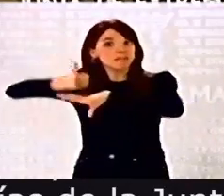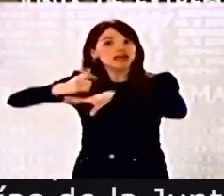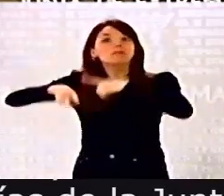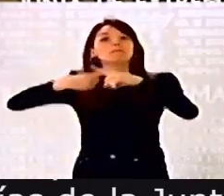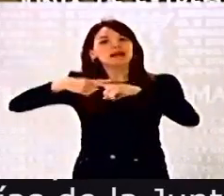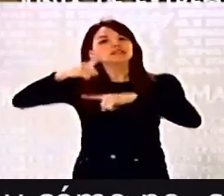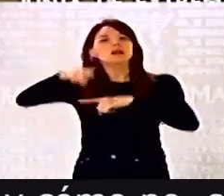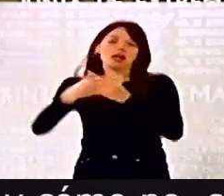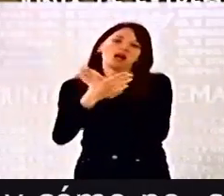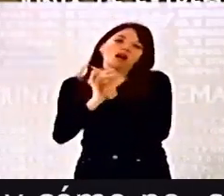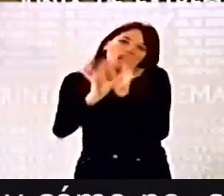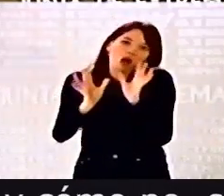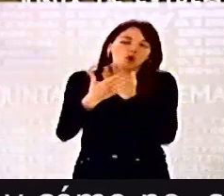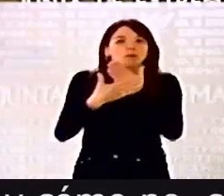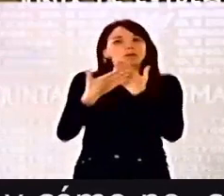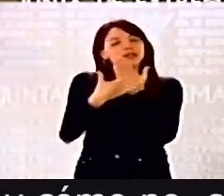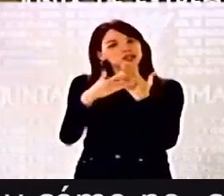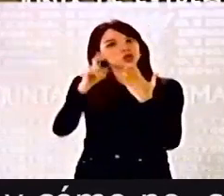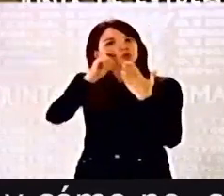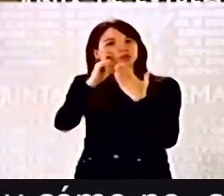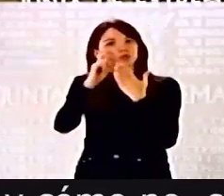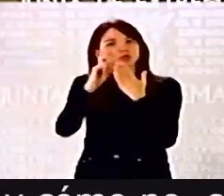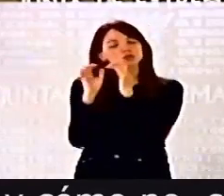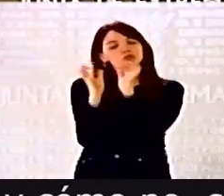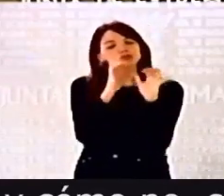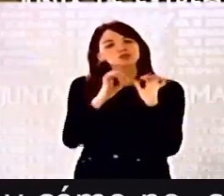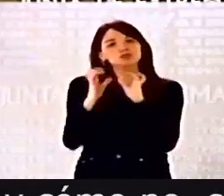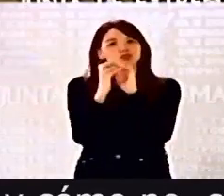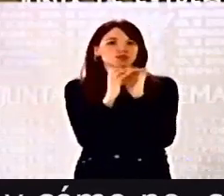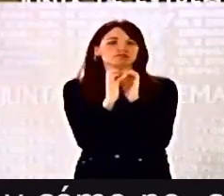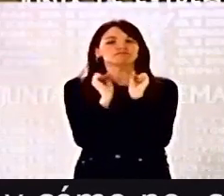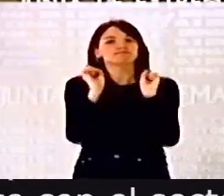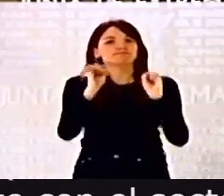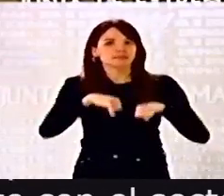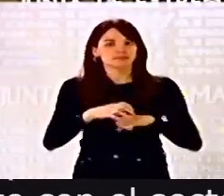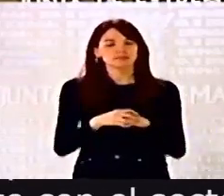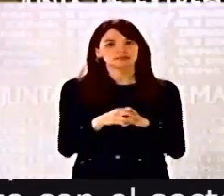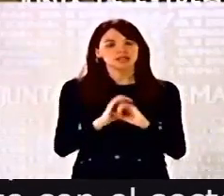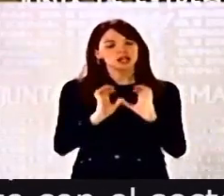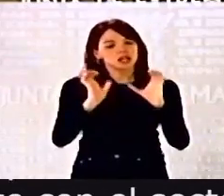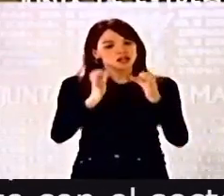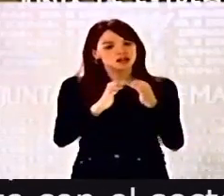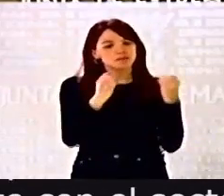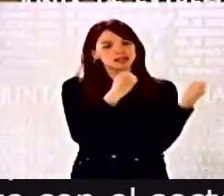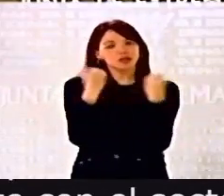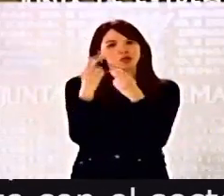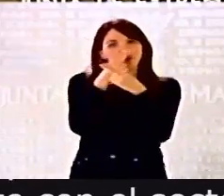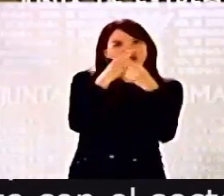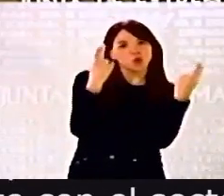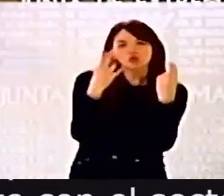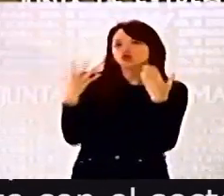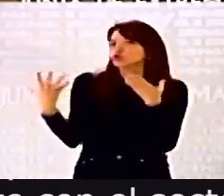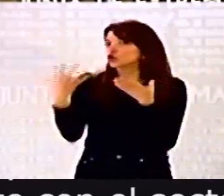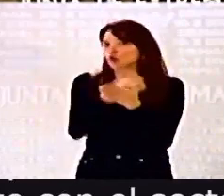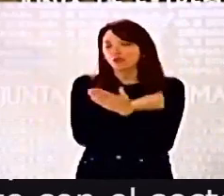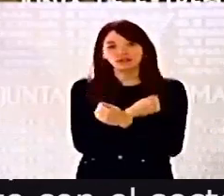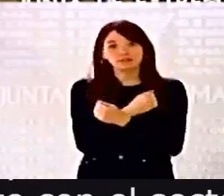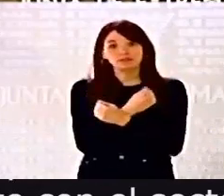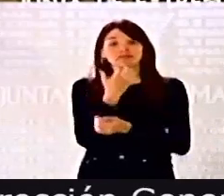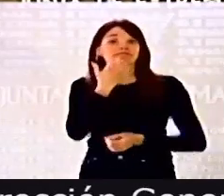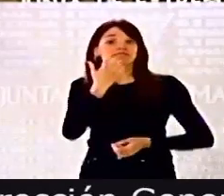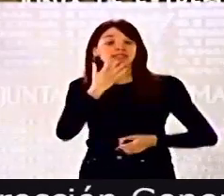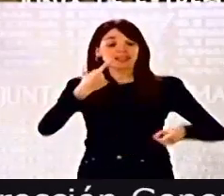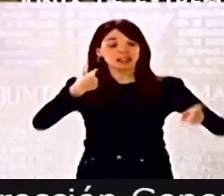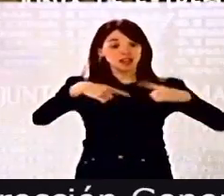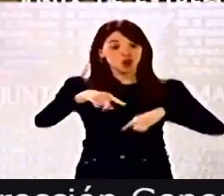Turismo. Nos reunimos regularmente con el sector y con todas las administraciones públicas. Desde la Dirección General de Turismo